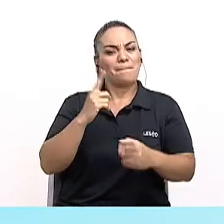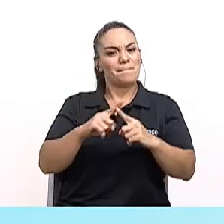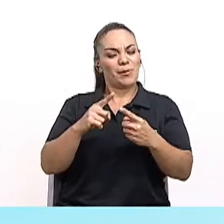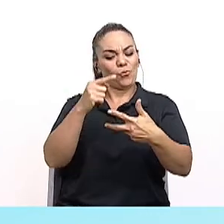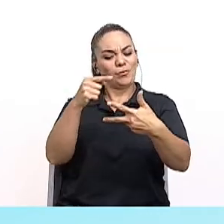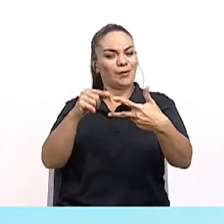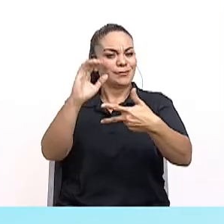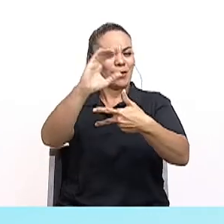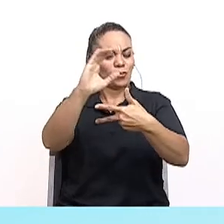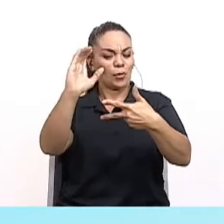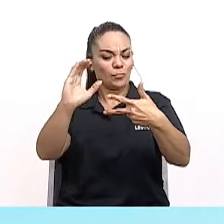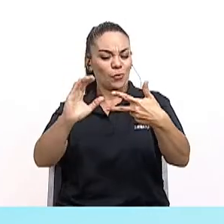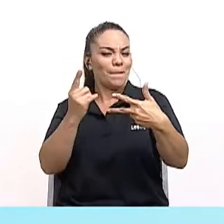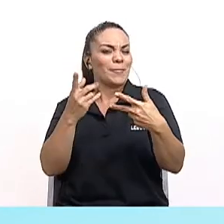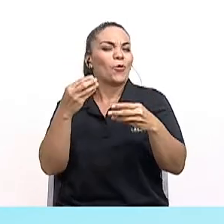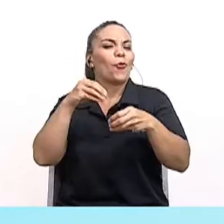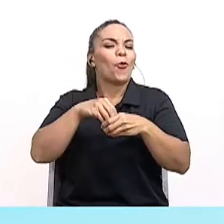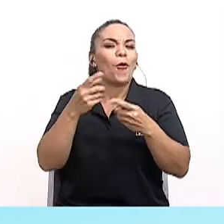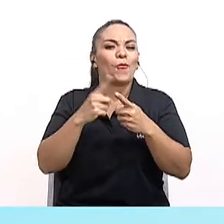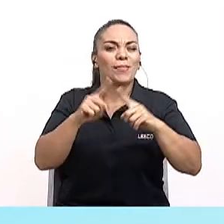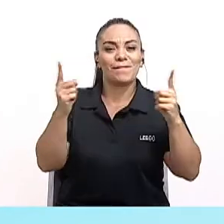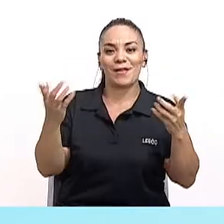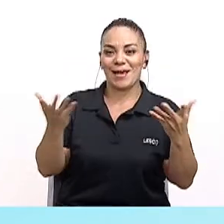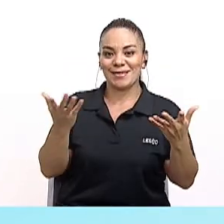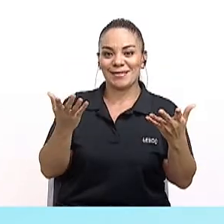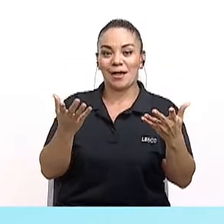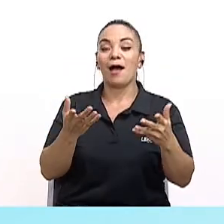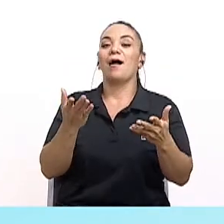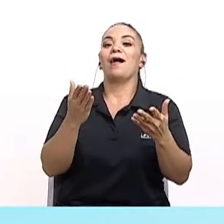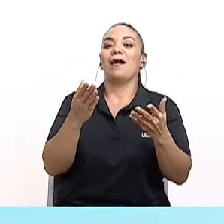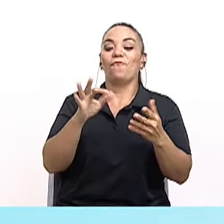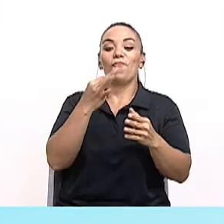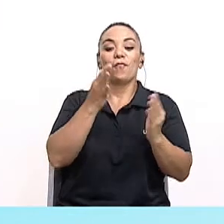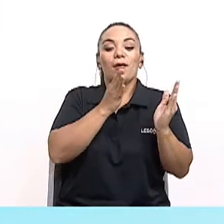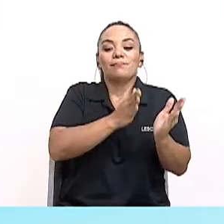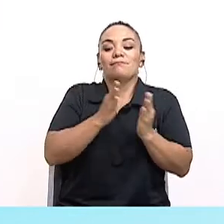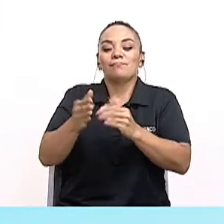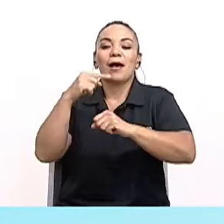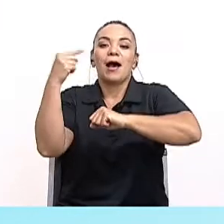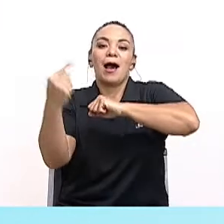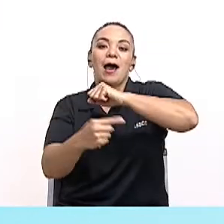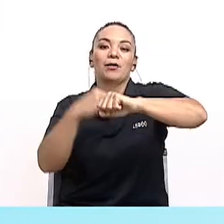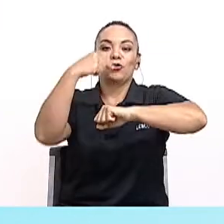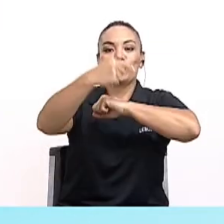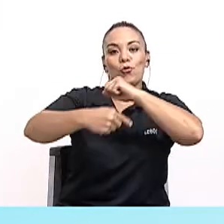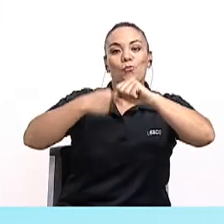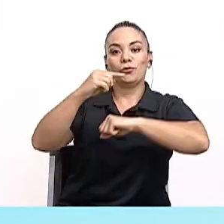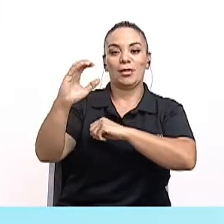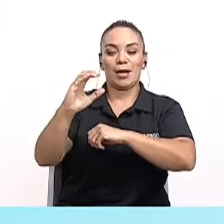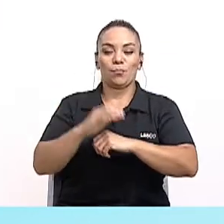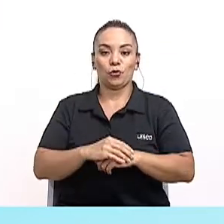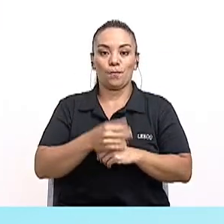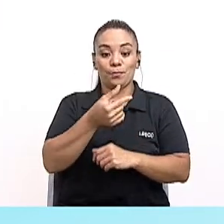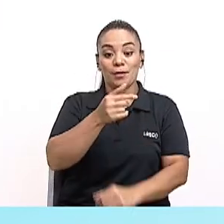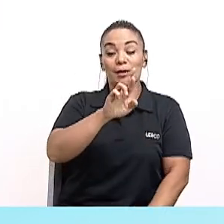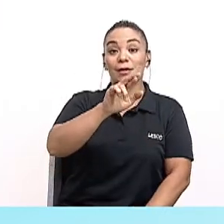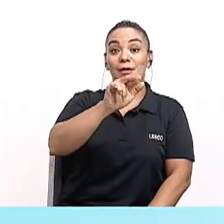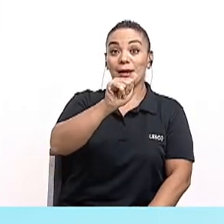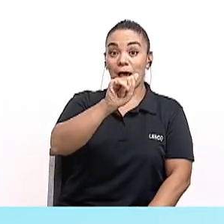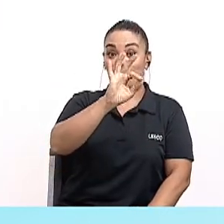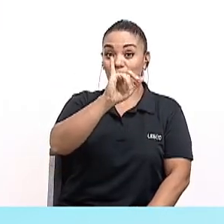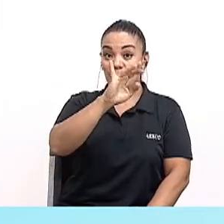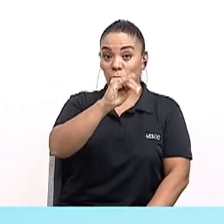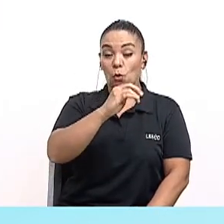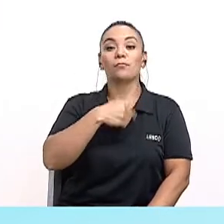diferencian? Se diferencian en la forma en la que se organizan los átomos de carbono. El grafito es lo que tienen los lápices en la punta,